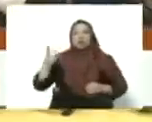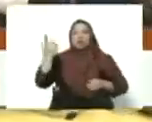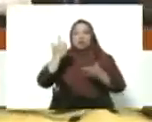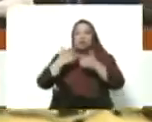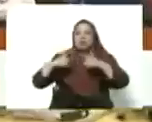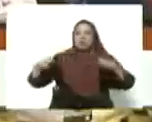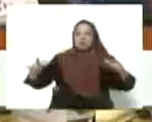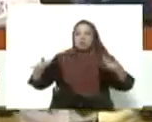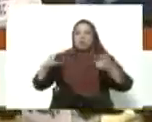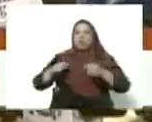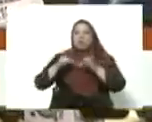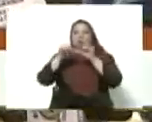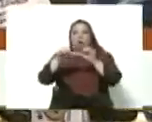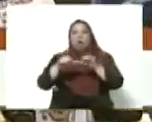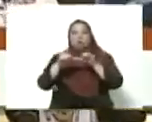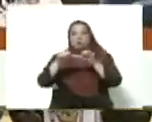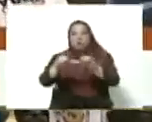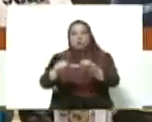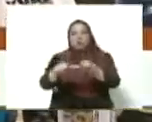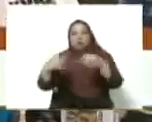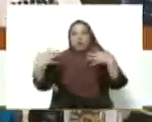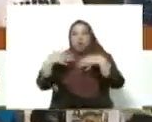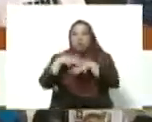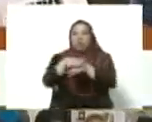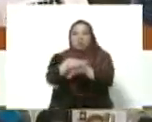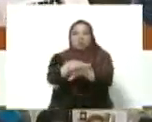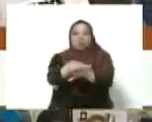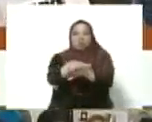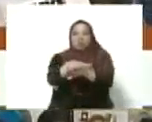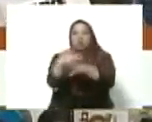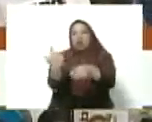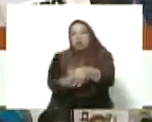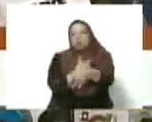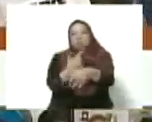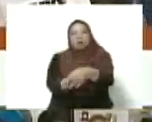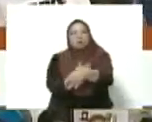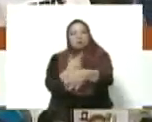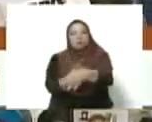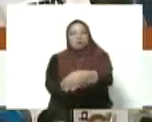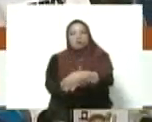y darle continuidad a la integración, a la hermandad